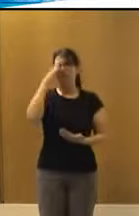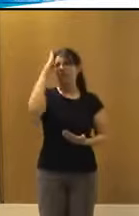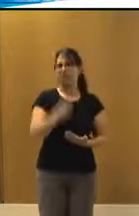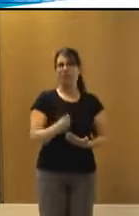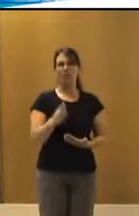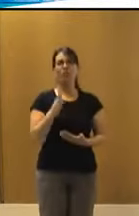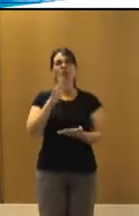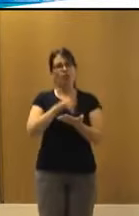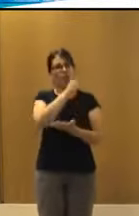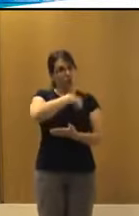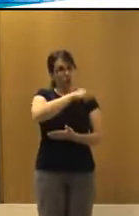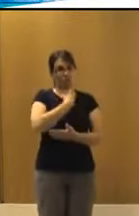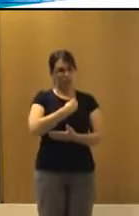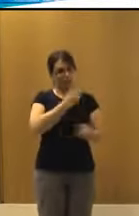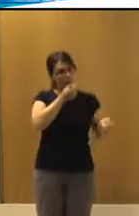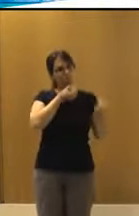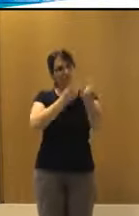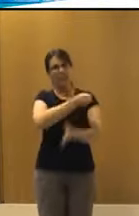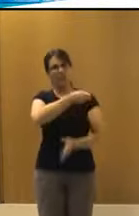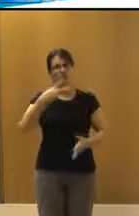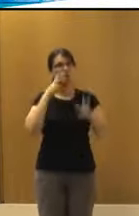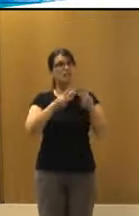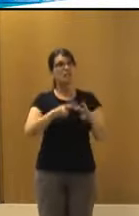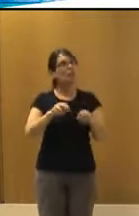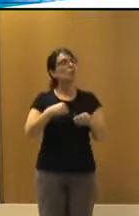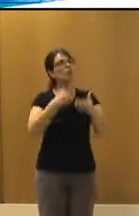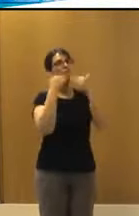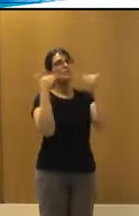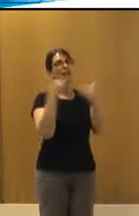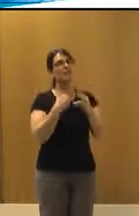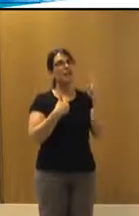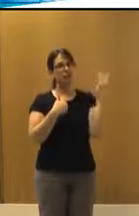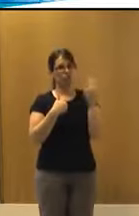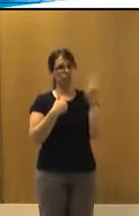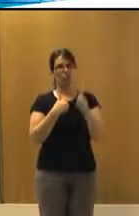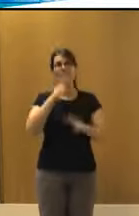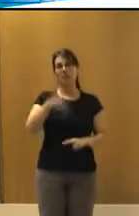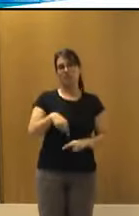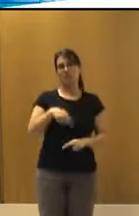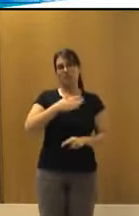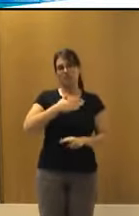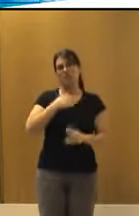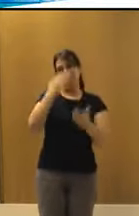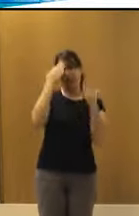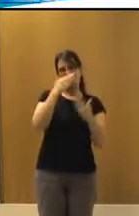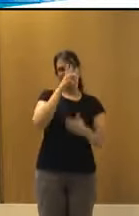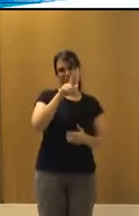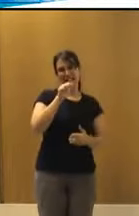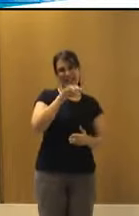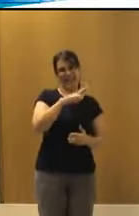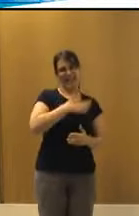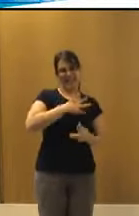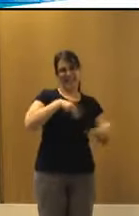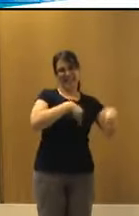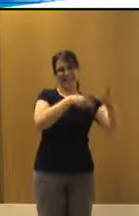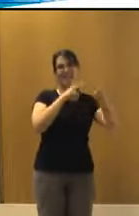pasar a que vosotros contéis los resultados de esta investigación. Pues muchísimas gracias a los dos, darle también mis